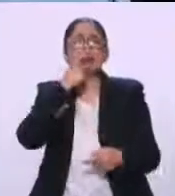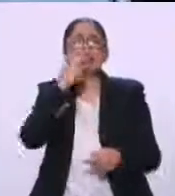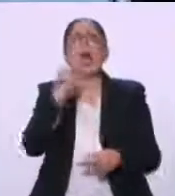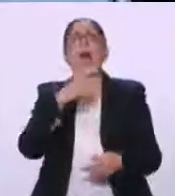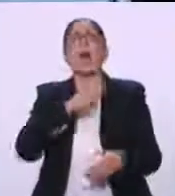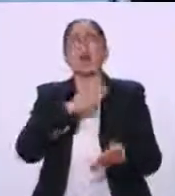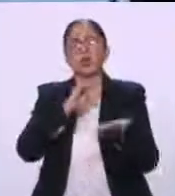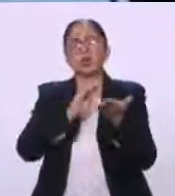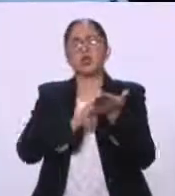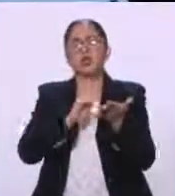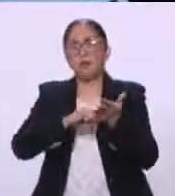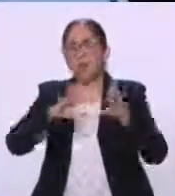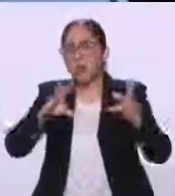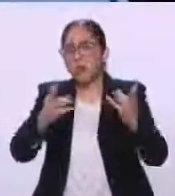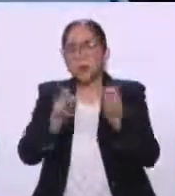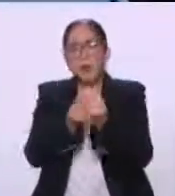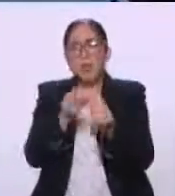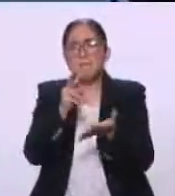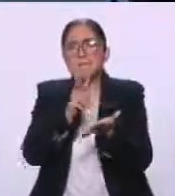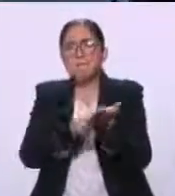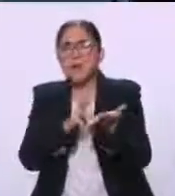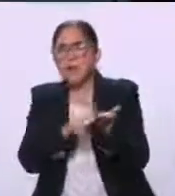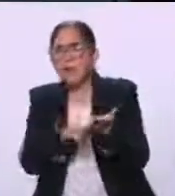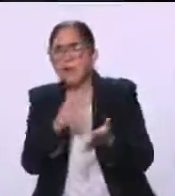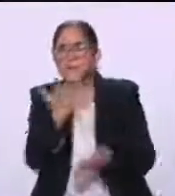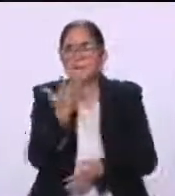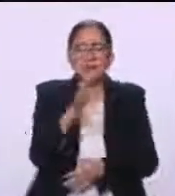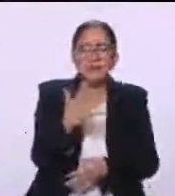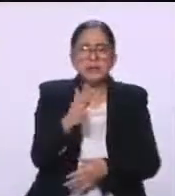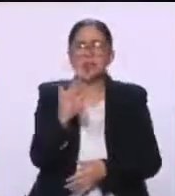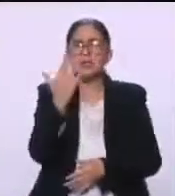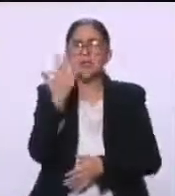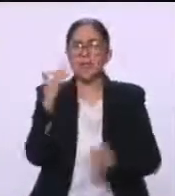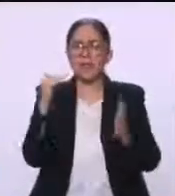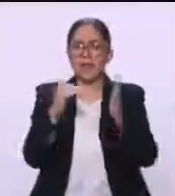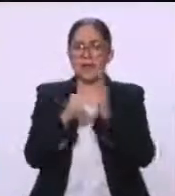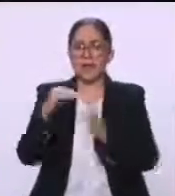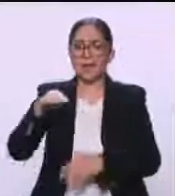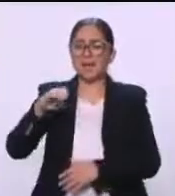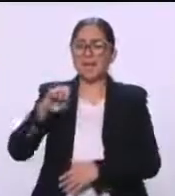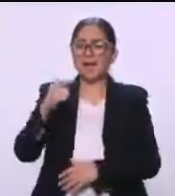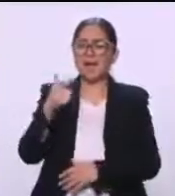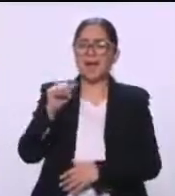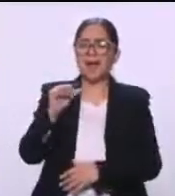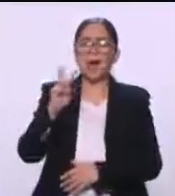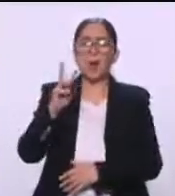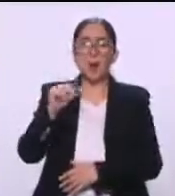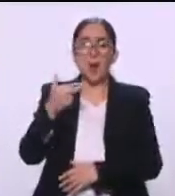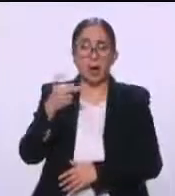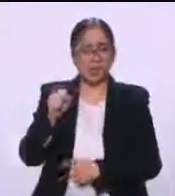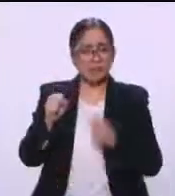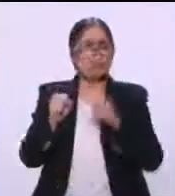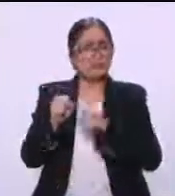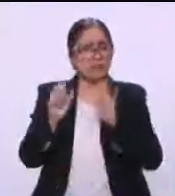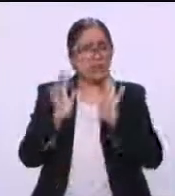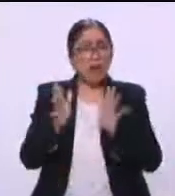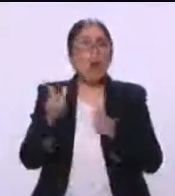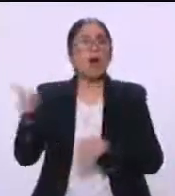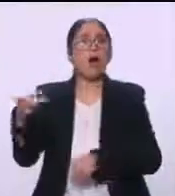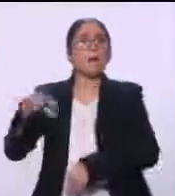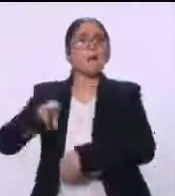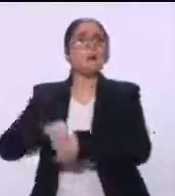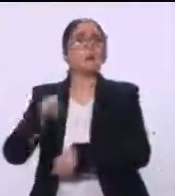de 40,000, prácticamente 50,000 megawatts, autorizó otros 10,000 megawatts. ¿Qué es lo que